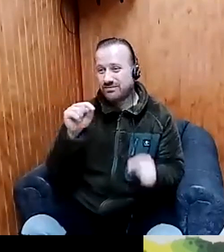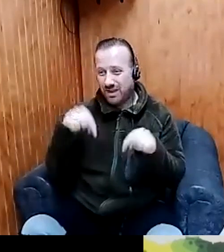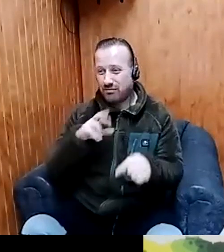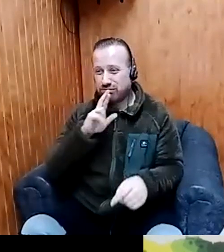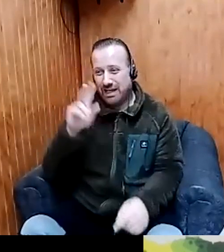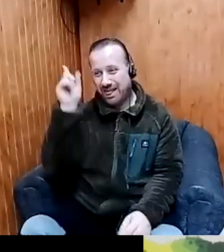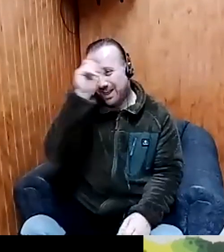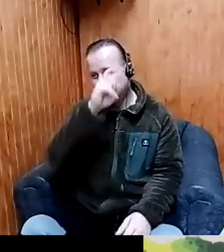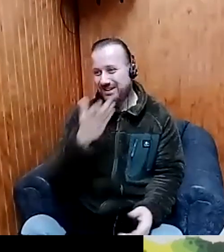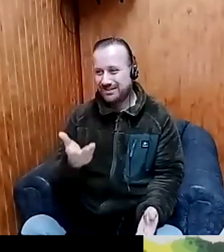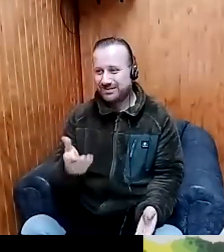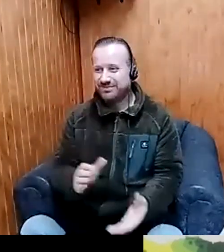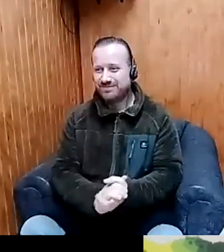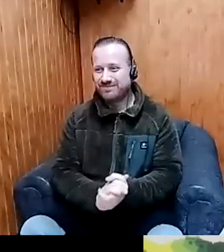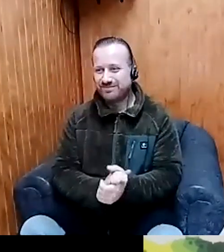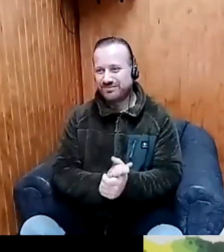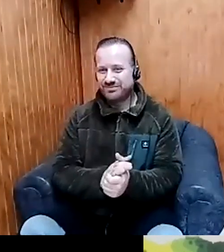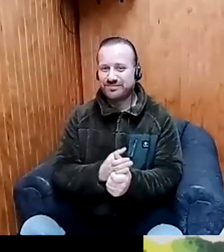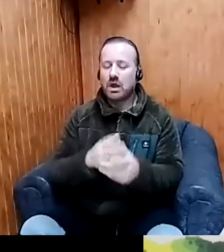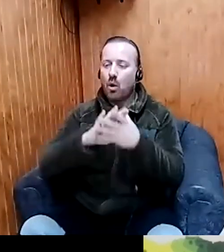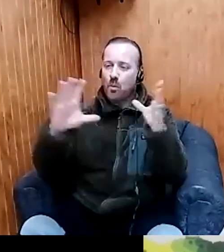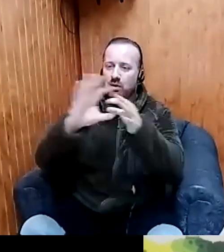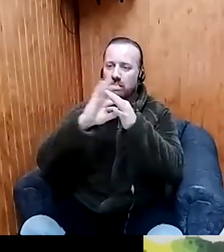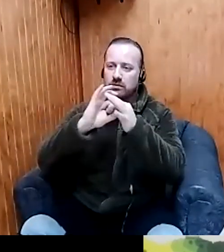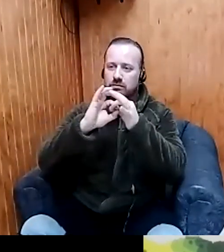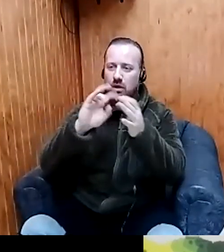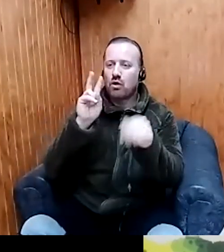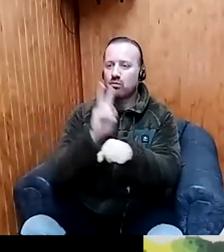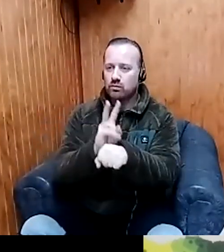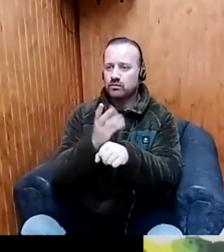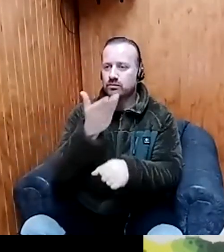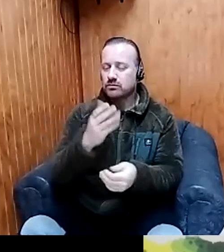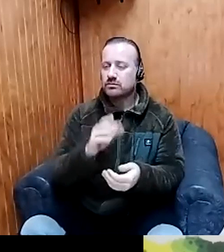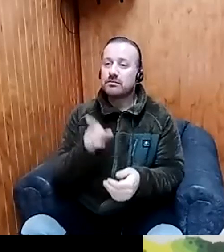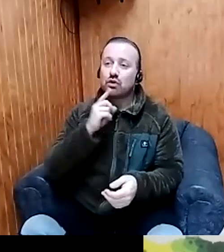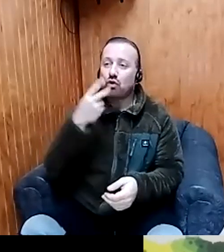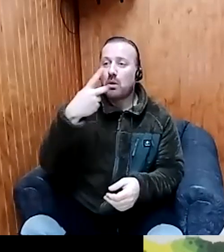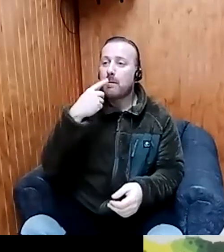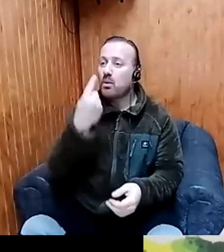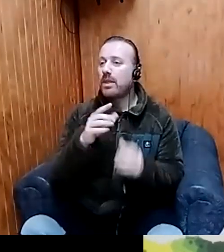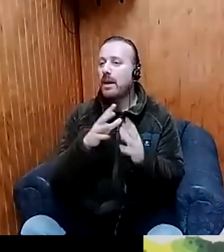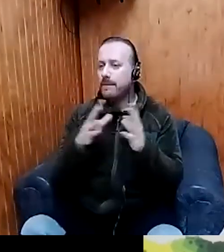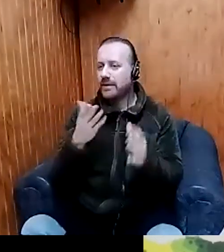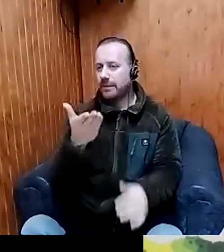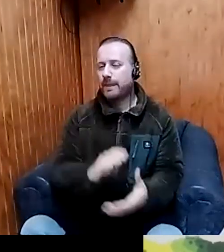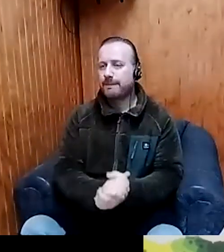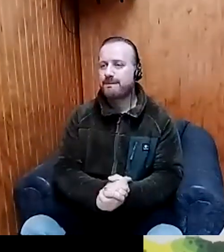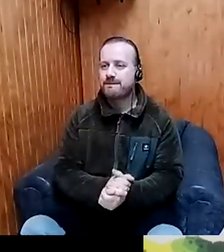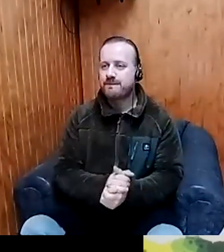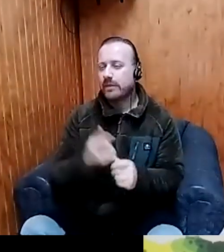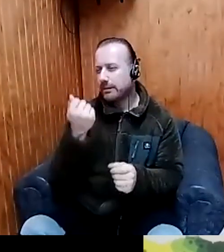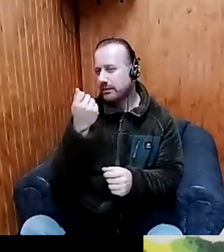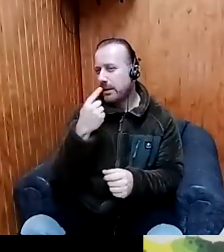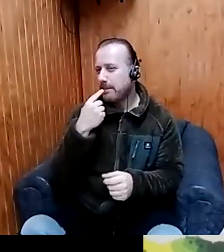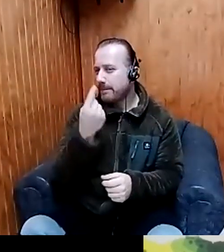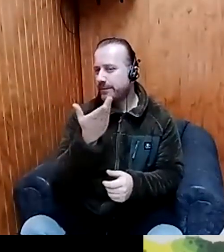compleja. Muchas gracias, profesor Víctor. Tengo dos preguntas más probablemente relacionadas, vinculadas al tema de